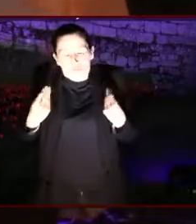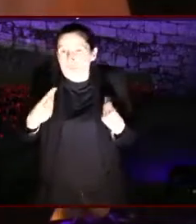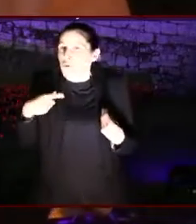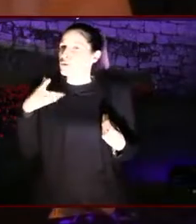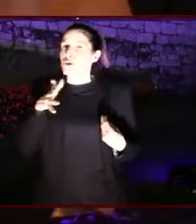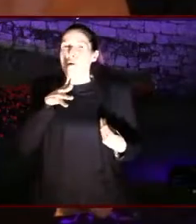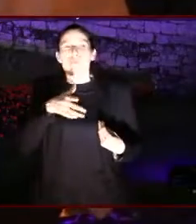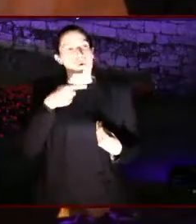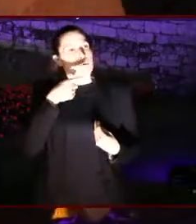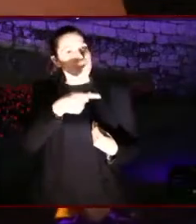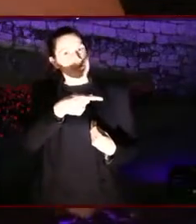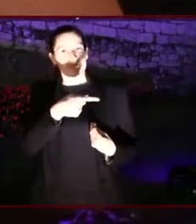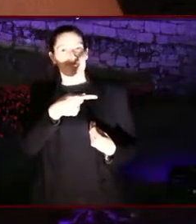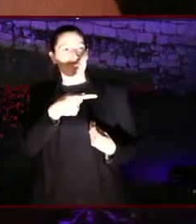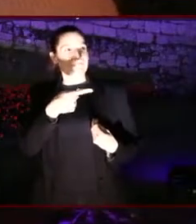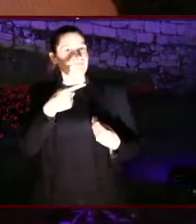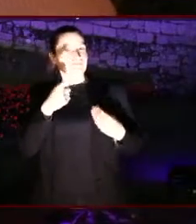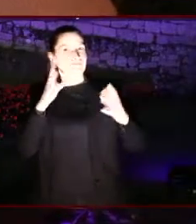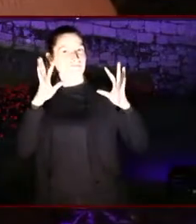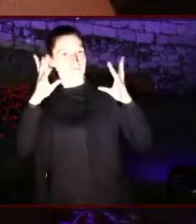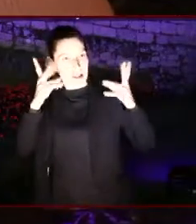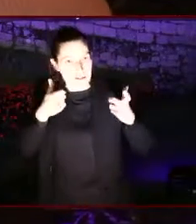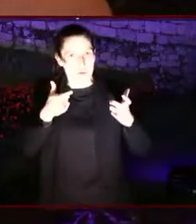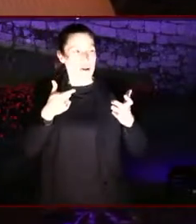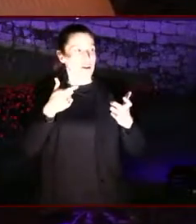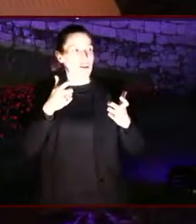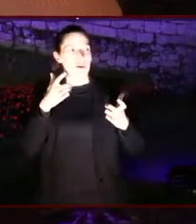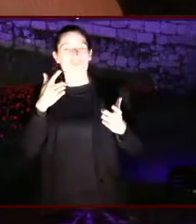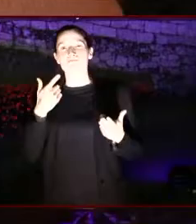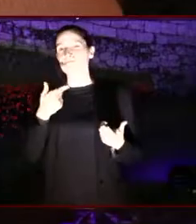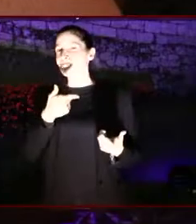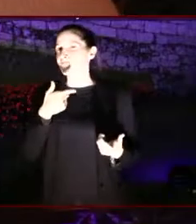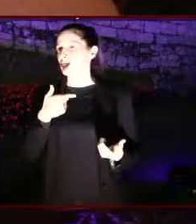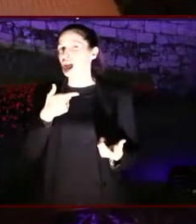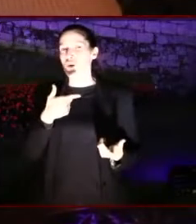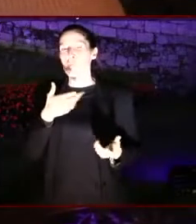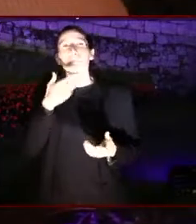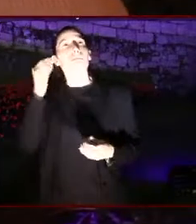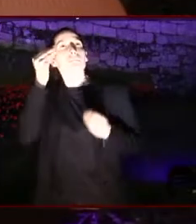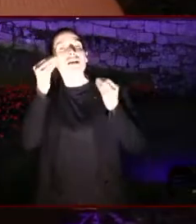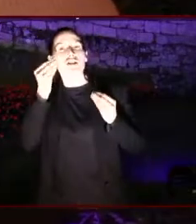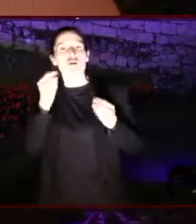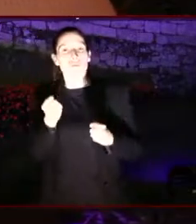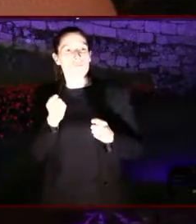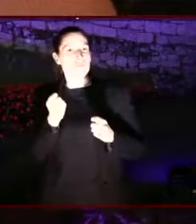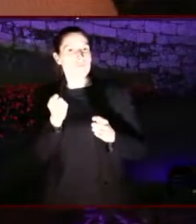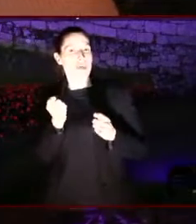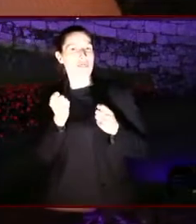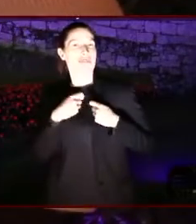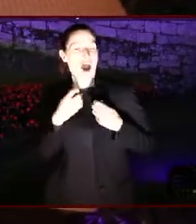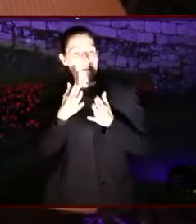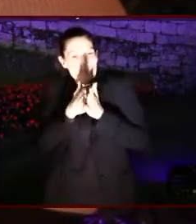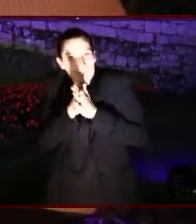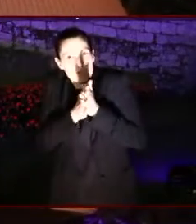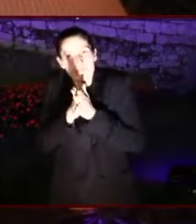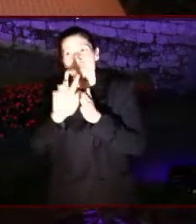vosa boísima disposición, ¿no? Porque además, esto pues puede ser muy motivador para otras rapazas que,